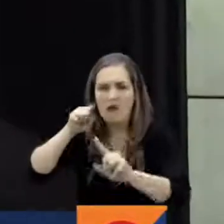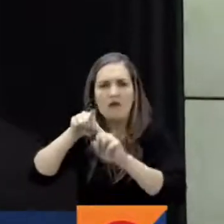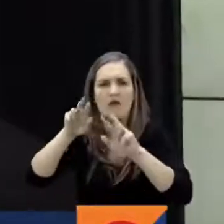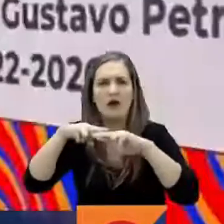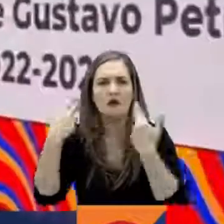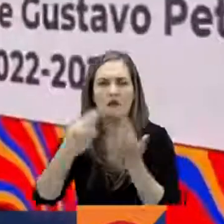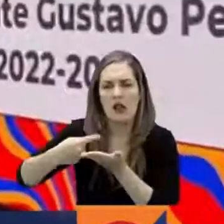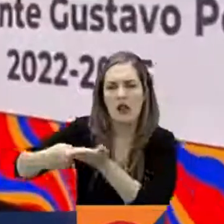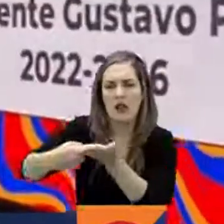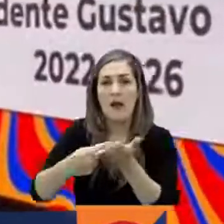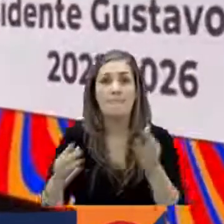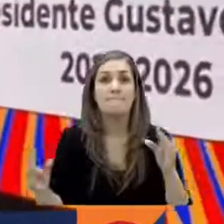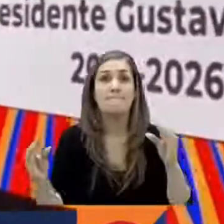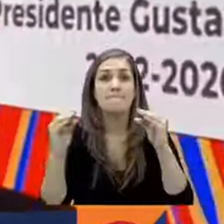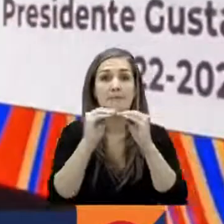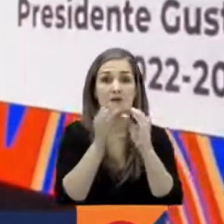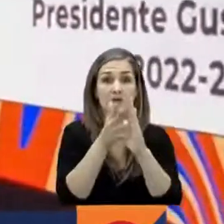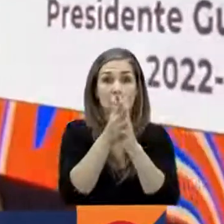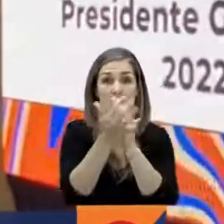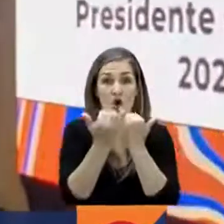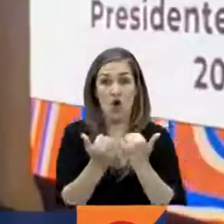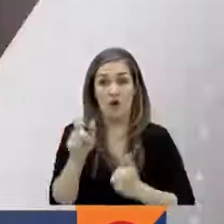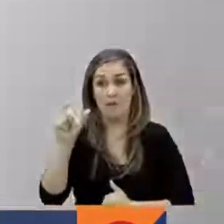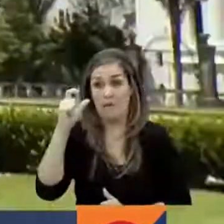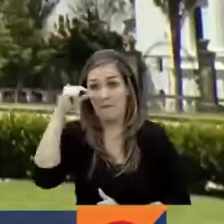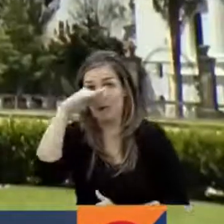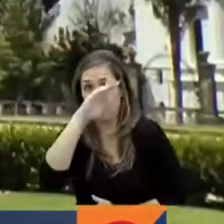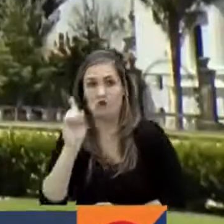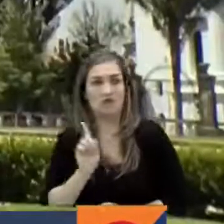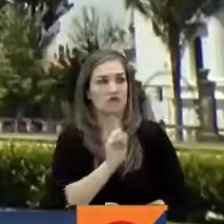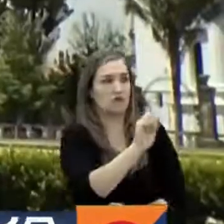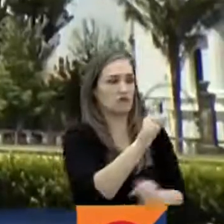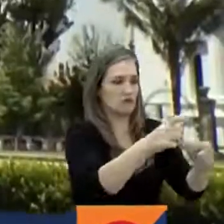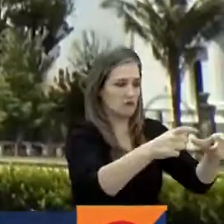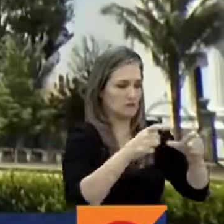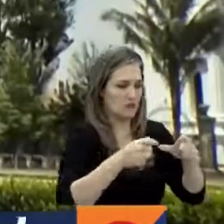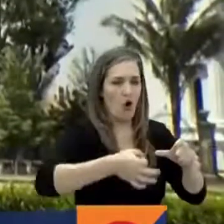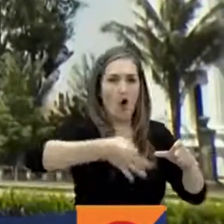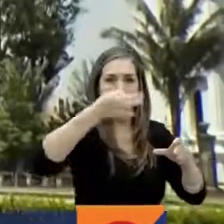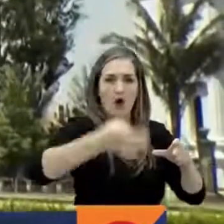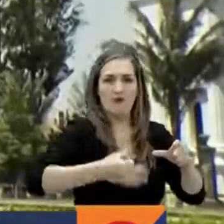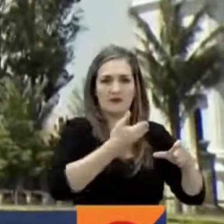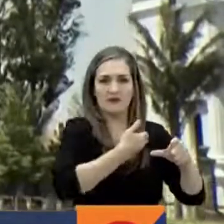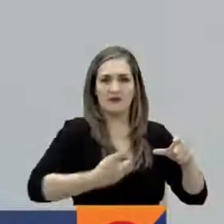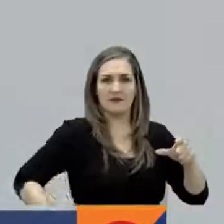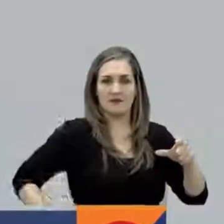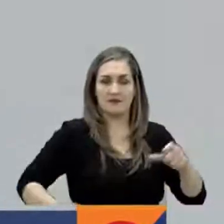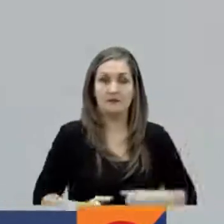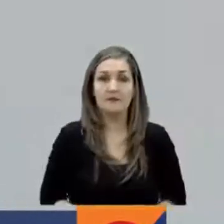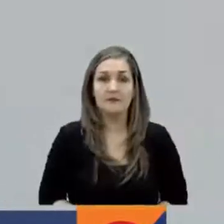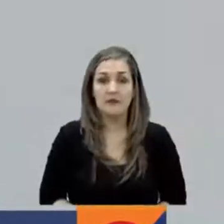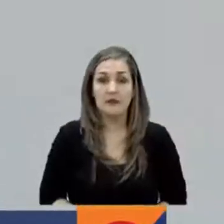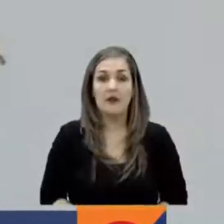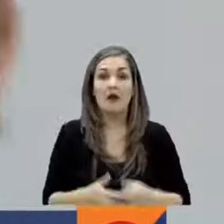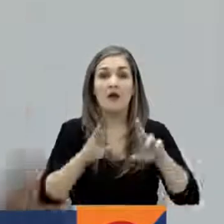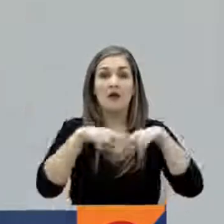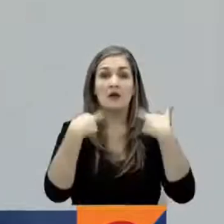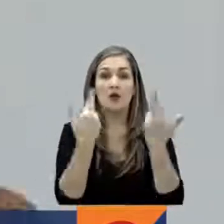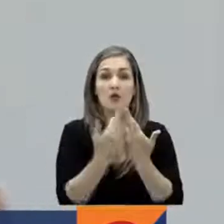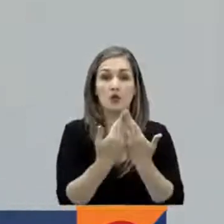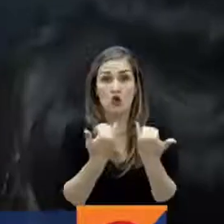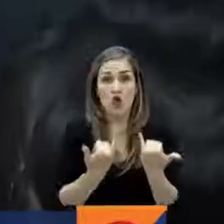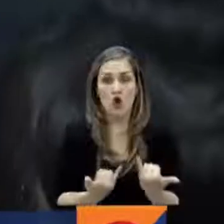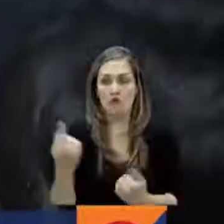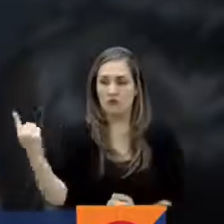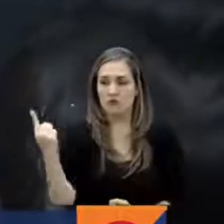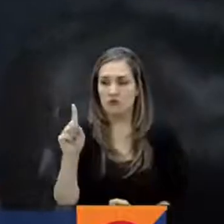Además, hoy recibirá la credencial que lo acredita como nuevo mandatario. Reunión presidencial. Hoy será el encuentro entre el presidente